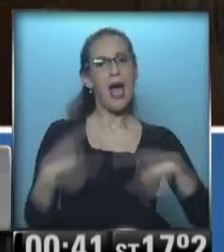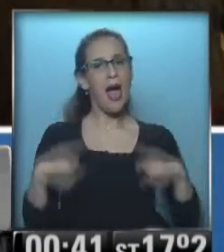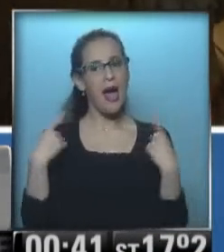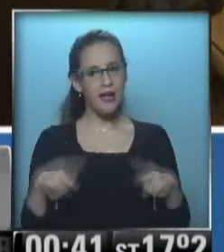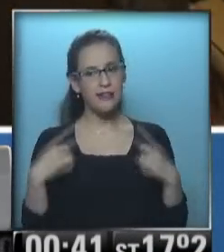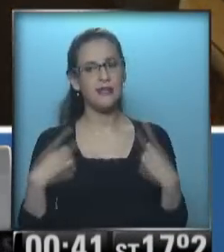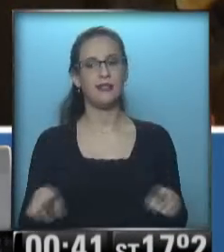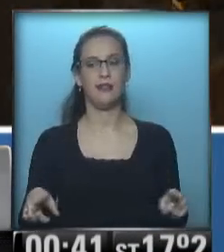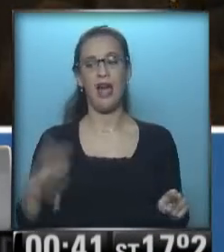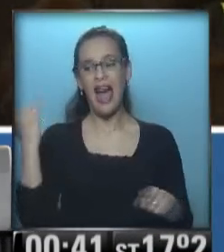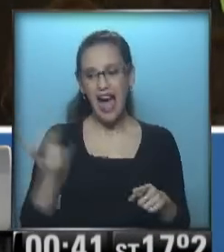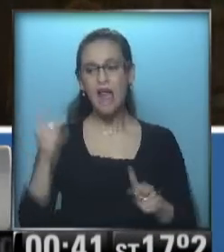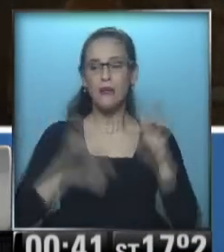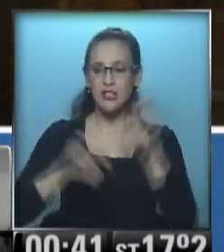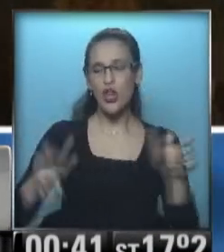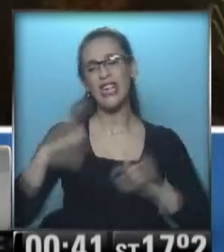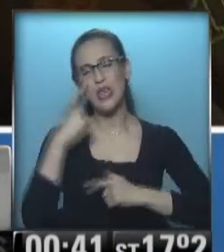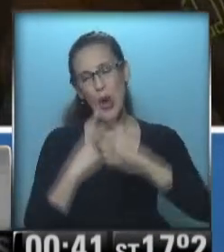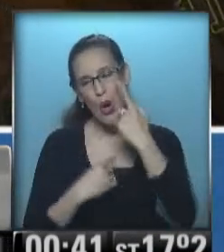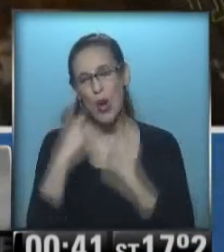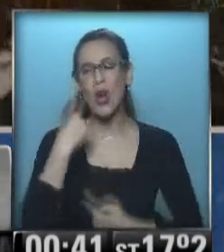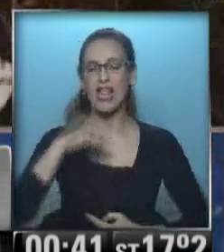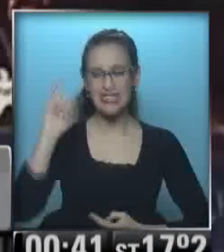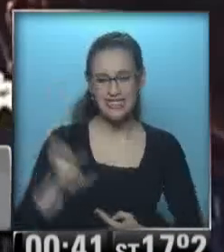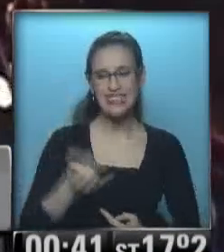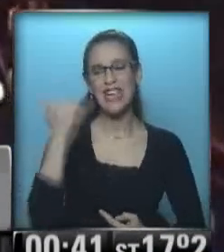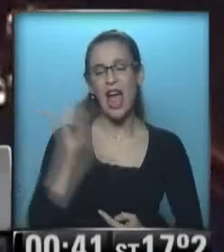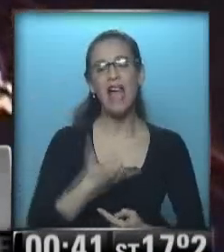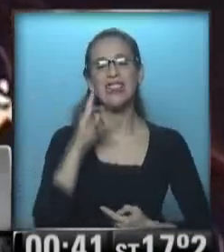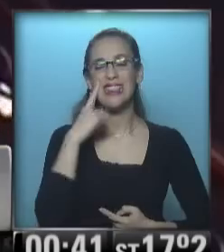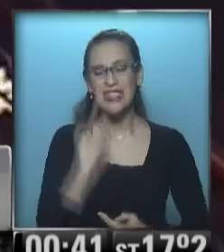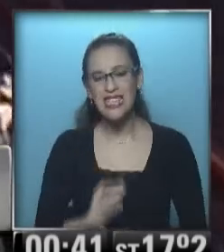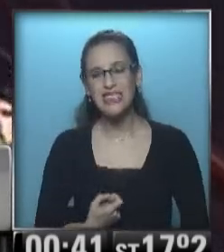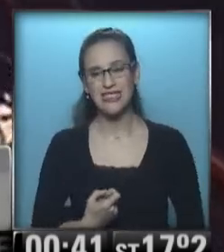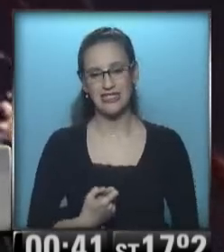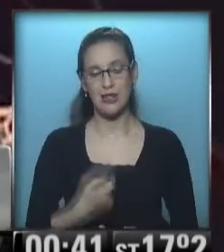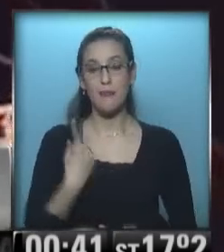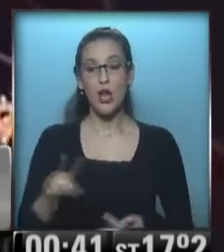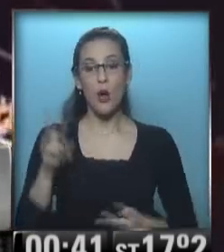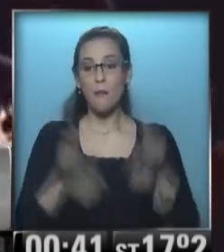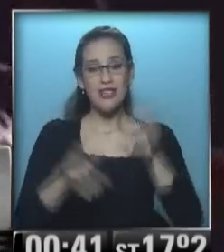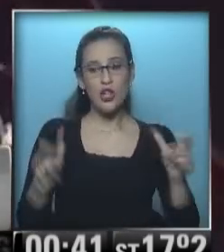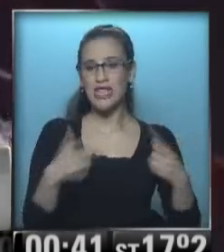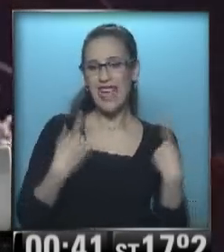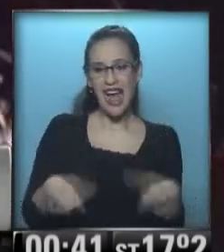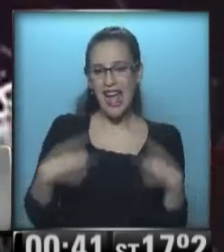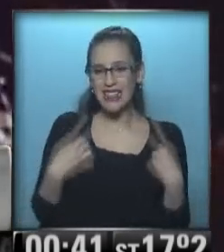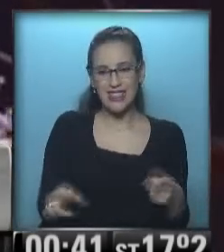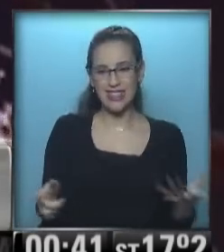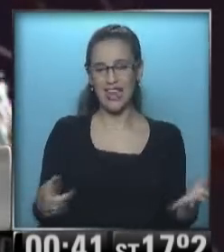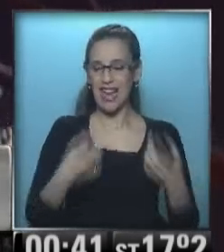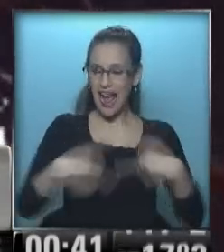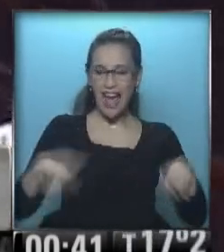si bien veía gente llorando, claramente, porque entre emoción, tristeza, pero escuchaba gente cantar